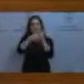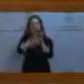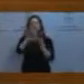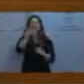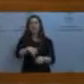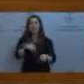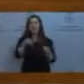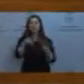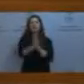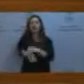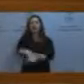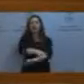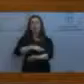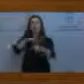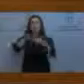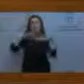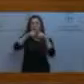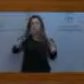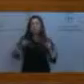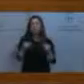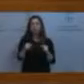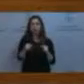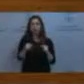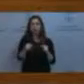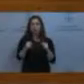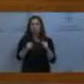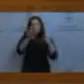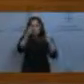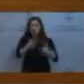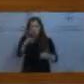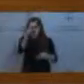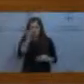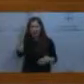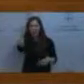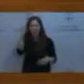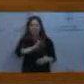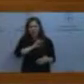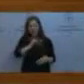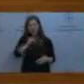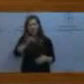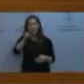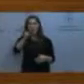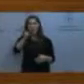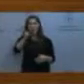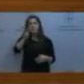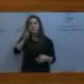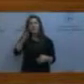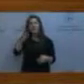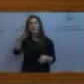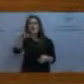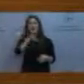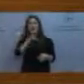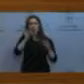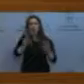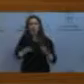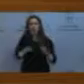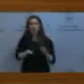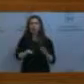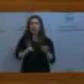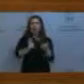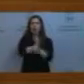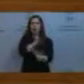Gobierno del Principado de Asturias. ¿Usted se imagina, señor Pernabieja, que vaya a pedir un crédito hipotecario para un piso que no tiene?